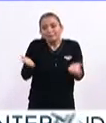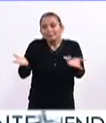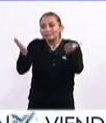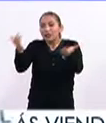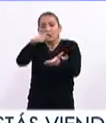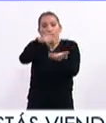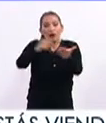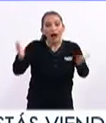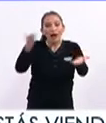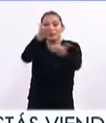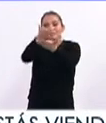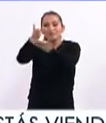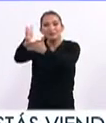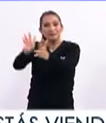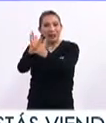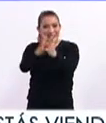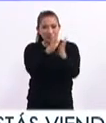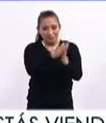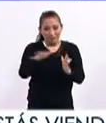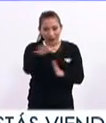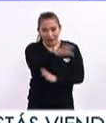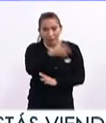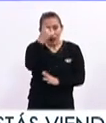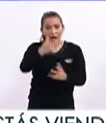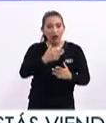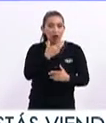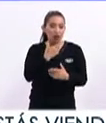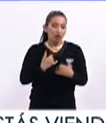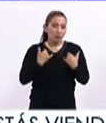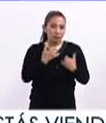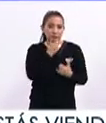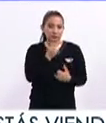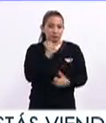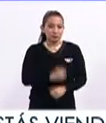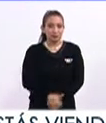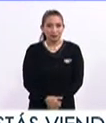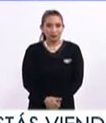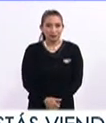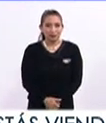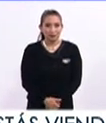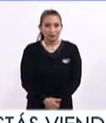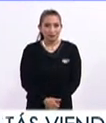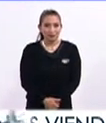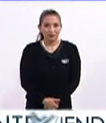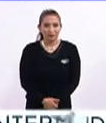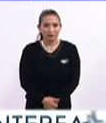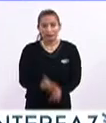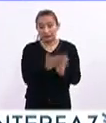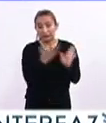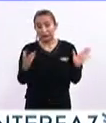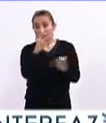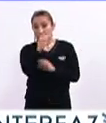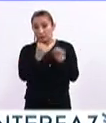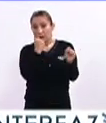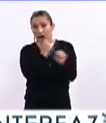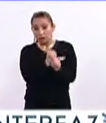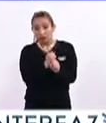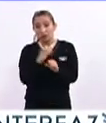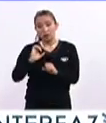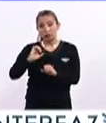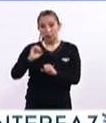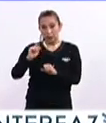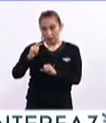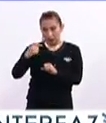incentivando los espacios de participación para las y los jóvenes de la ciudad? Bueno, pues a lo largo de estos 20 años, gracias a Samantha por